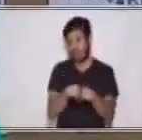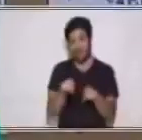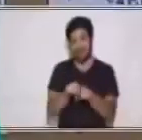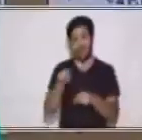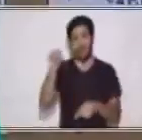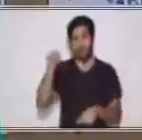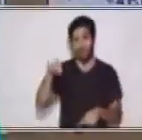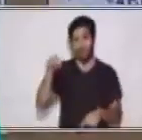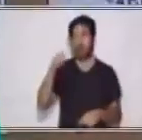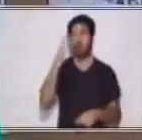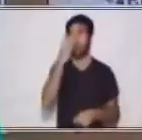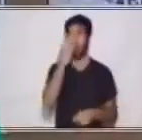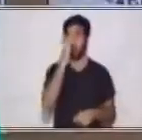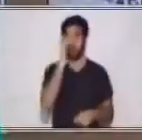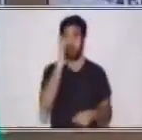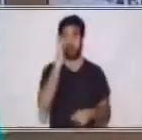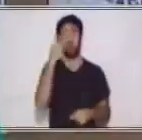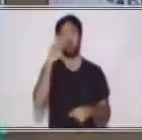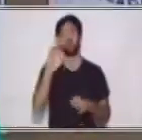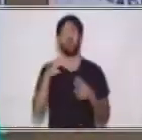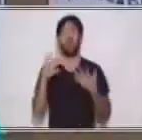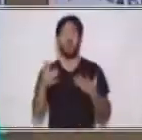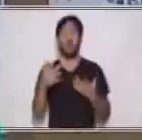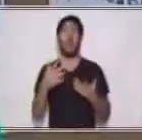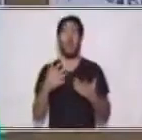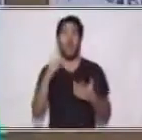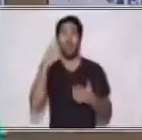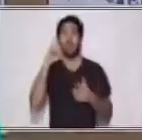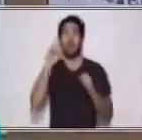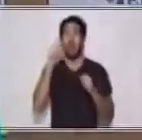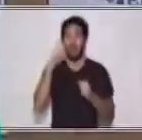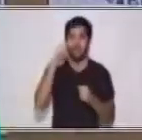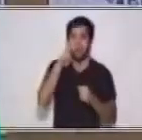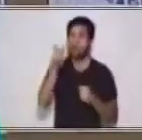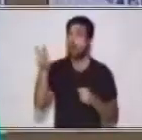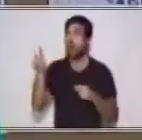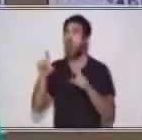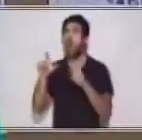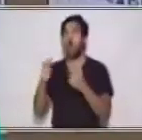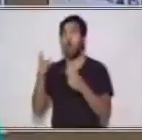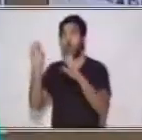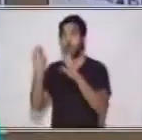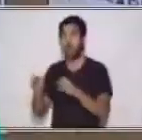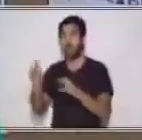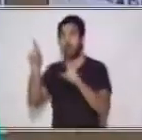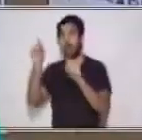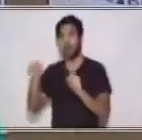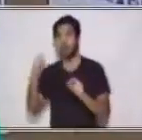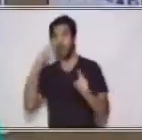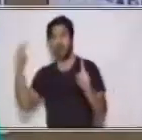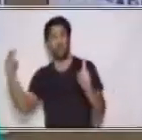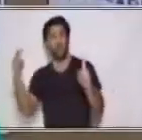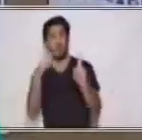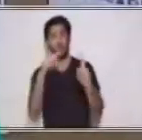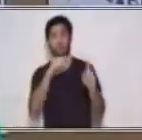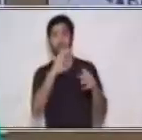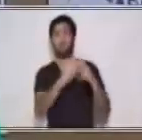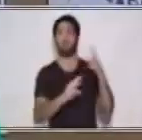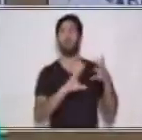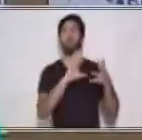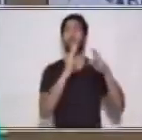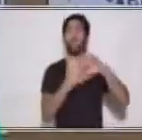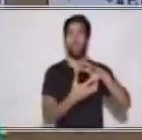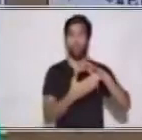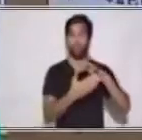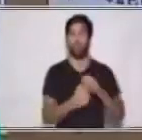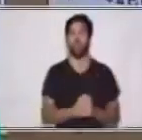esto? Para poder entender también cómo las otras personas ven el mundo. No porque tengan una creencia, vamos